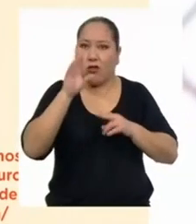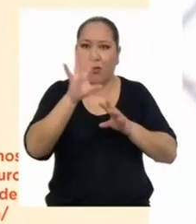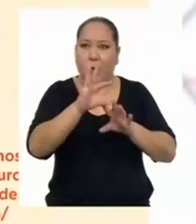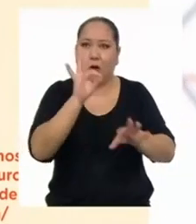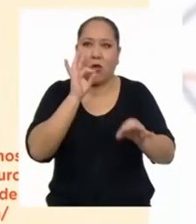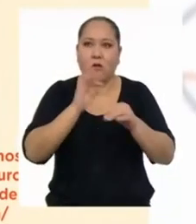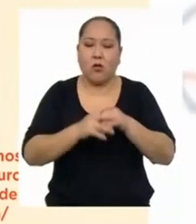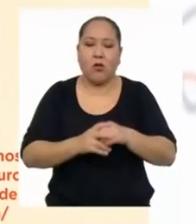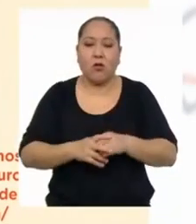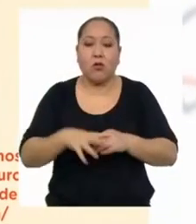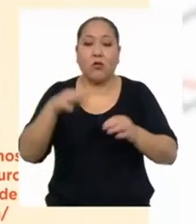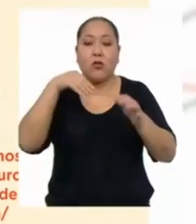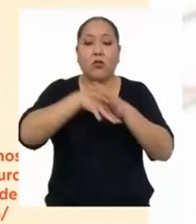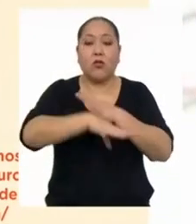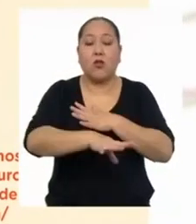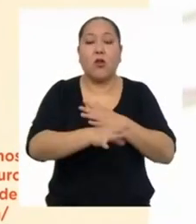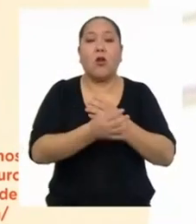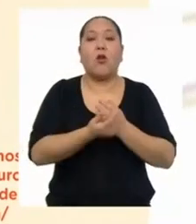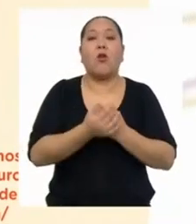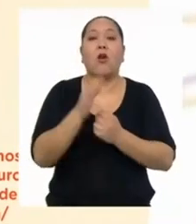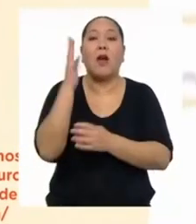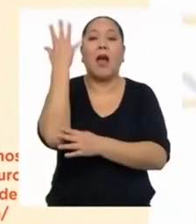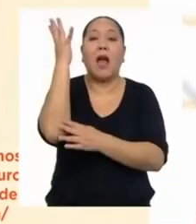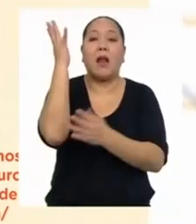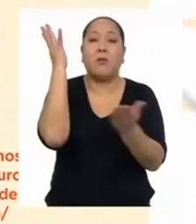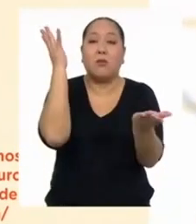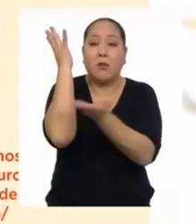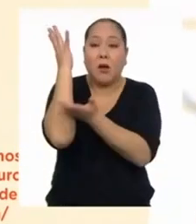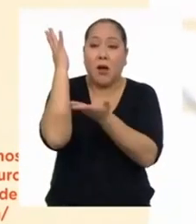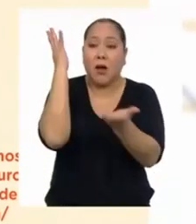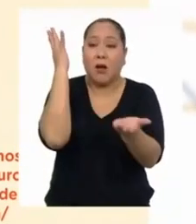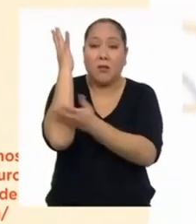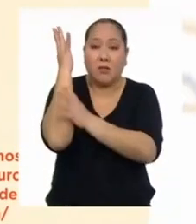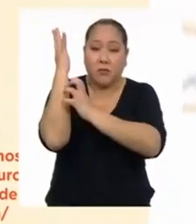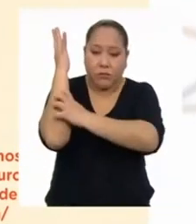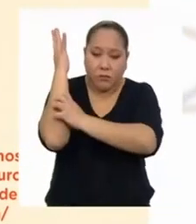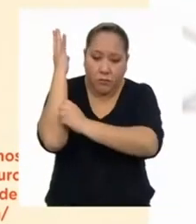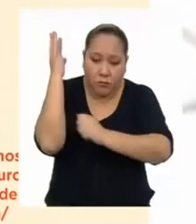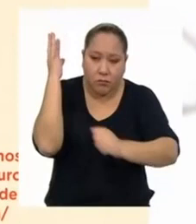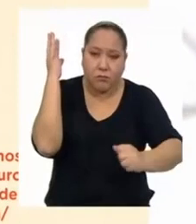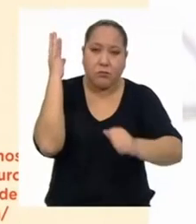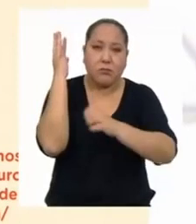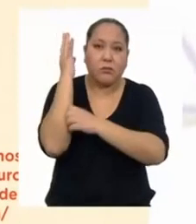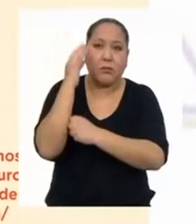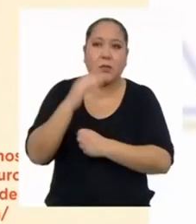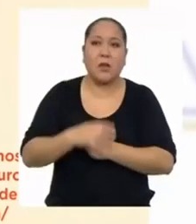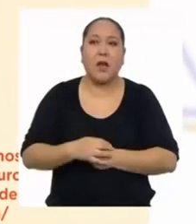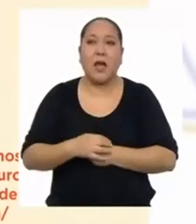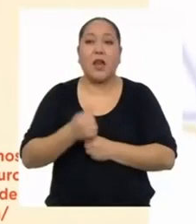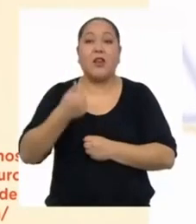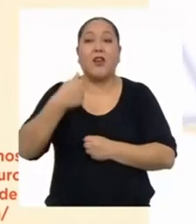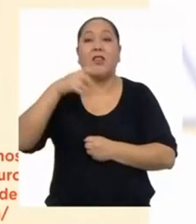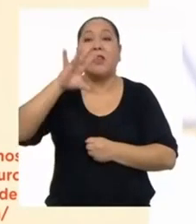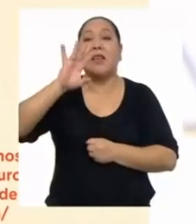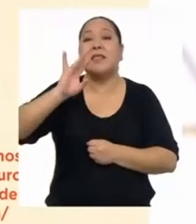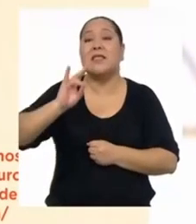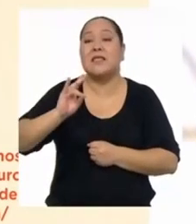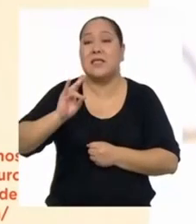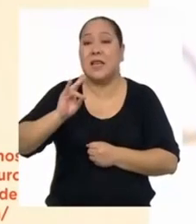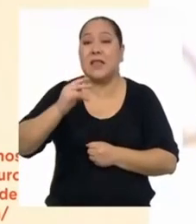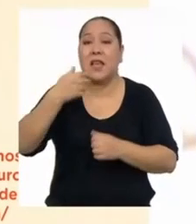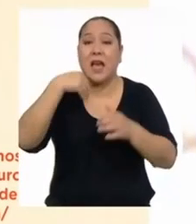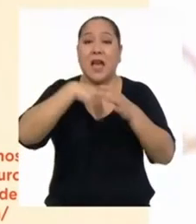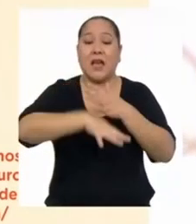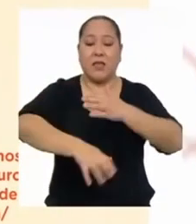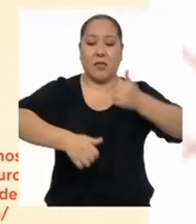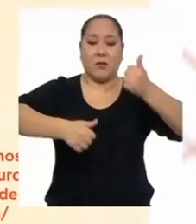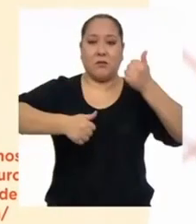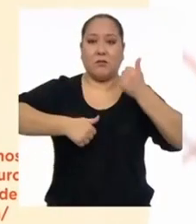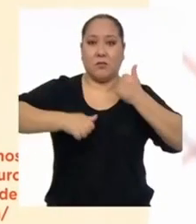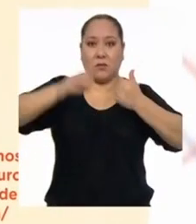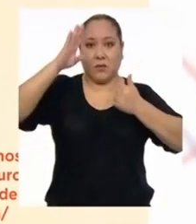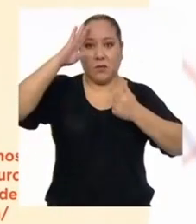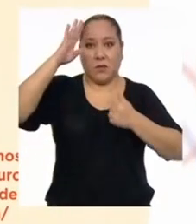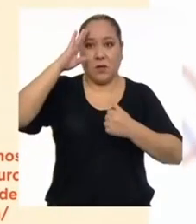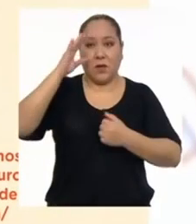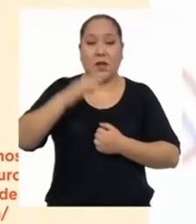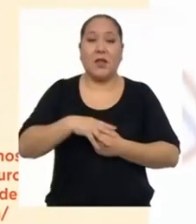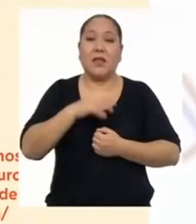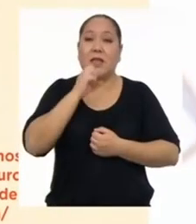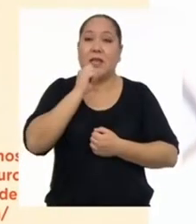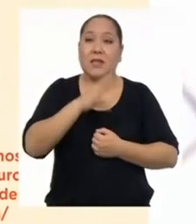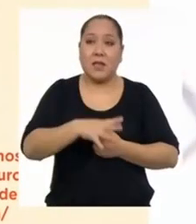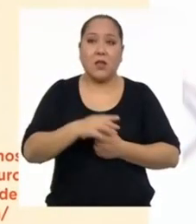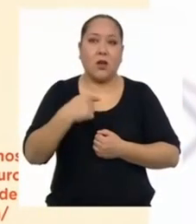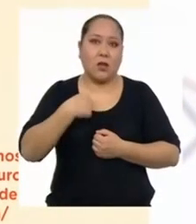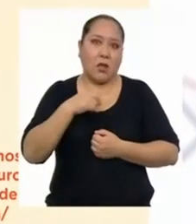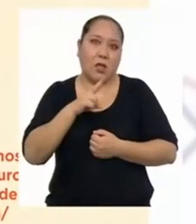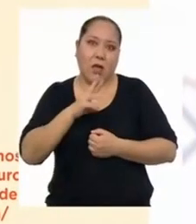de la goma elástica. A los 17 años me inscribí en los registros militares diciendo que tenía 20 y salí sorteado. Ahí fue cuando comencé